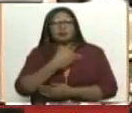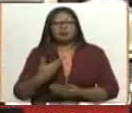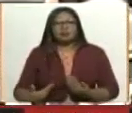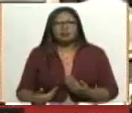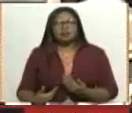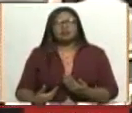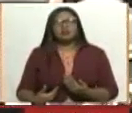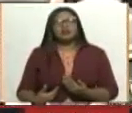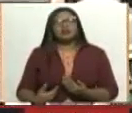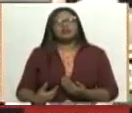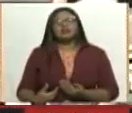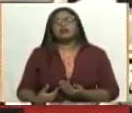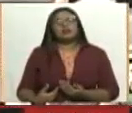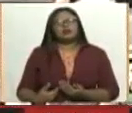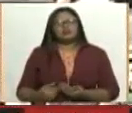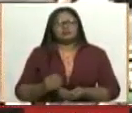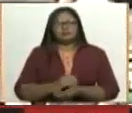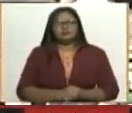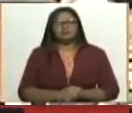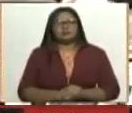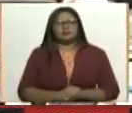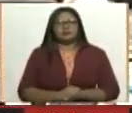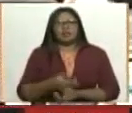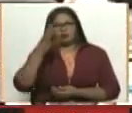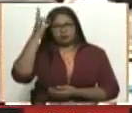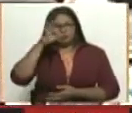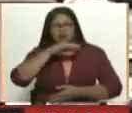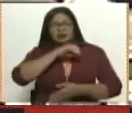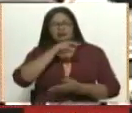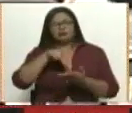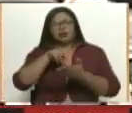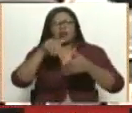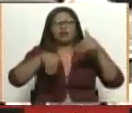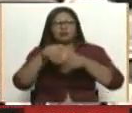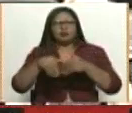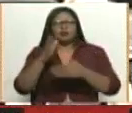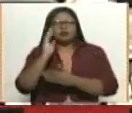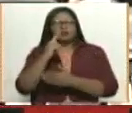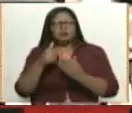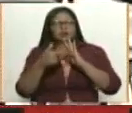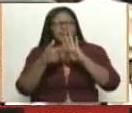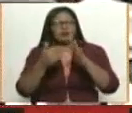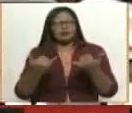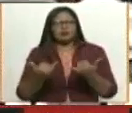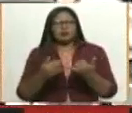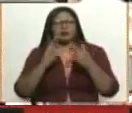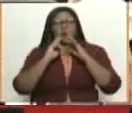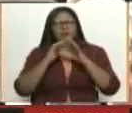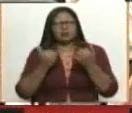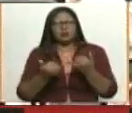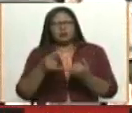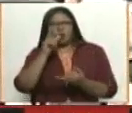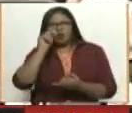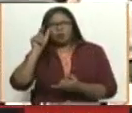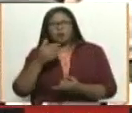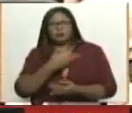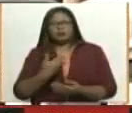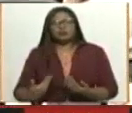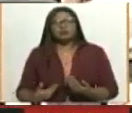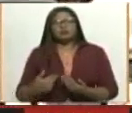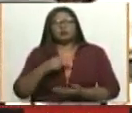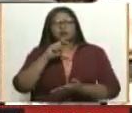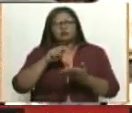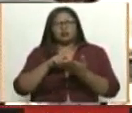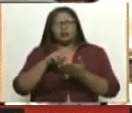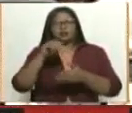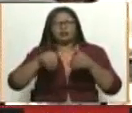Poder Electoral, Pedro Calzadilla Pérez. A continuación, declaración a cargo del rector Pedro Calzadilla Pérez, presidente del Consejo Nacional